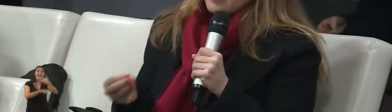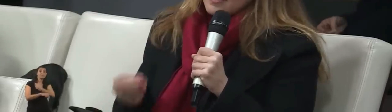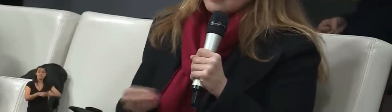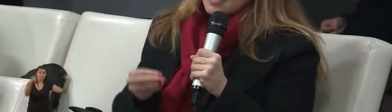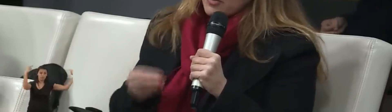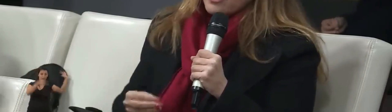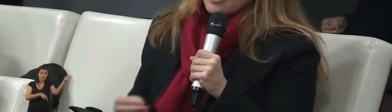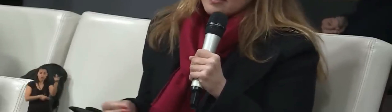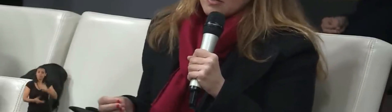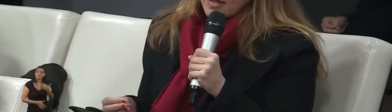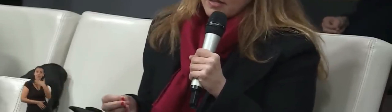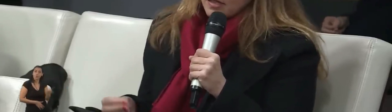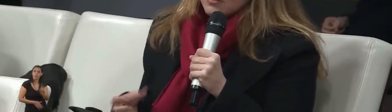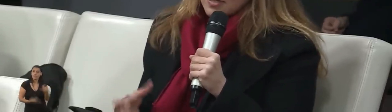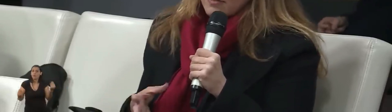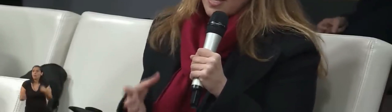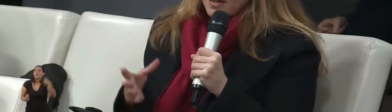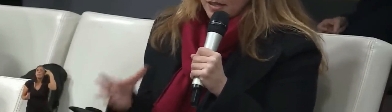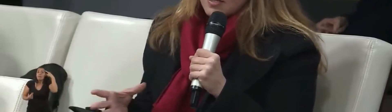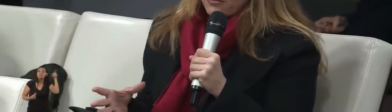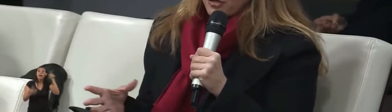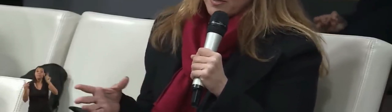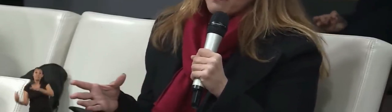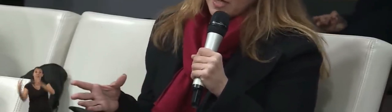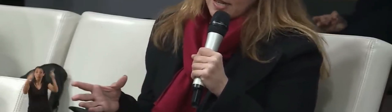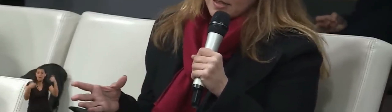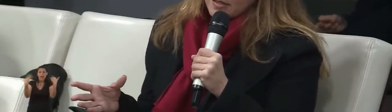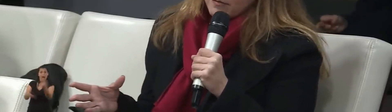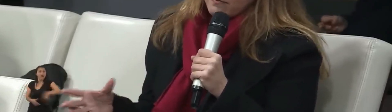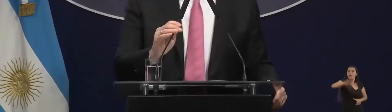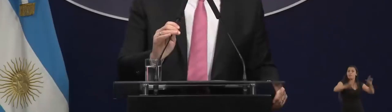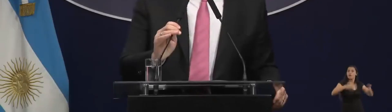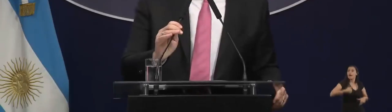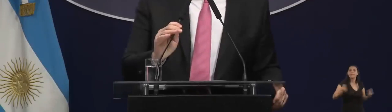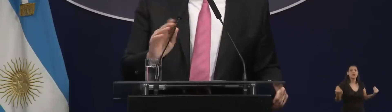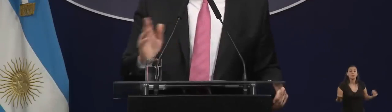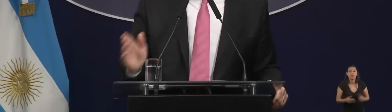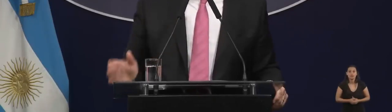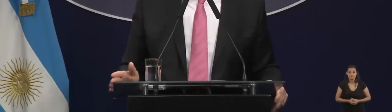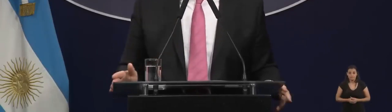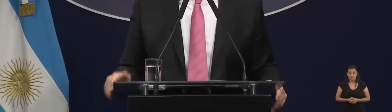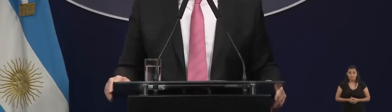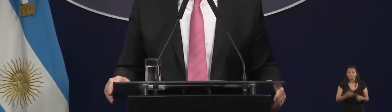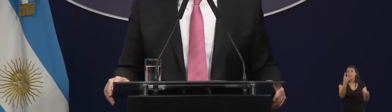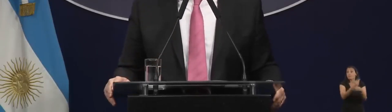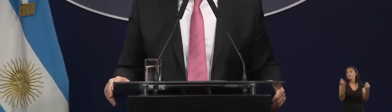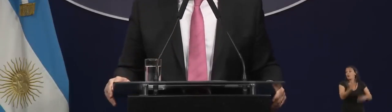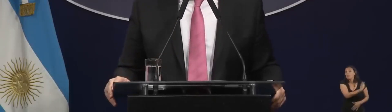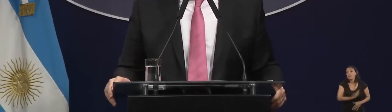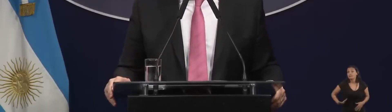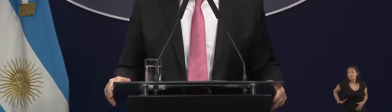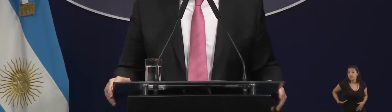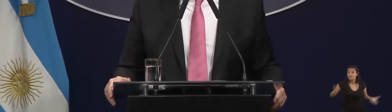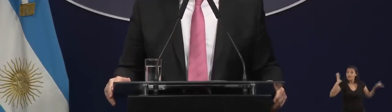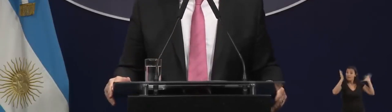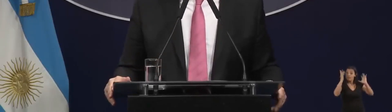cree que es del mejor interés de los argentinos de este viaje de esta forma gracias bueno en principio porque el presidente